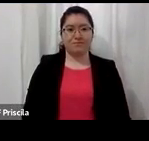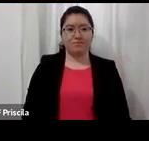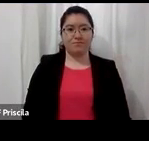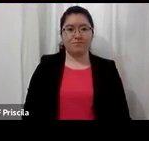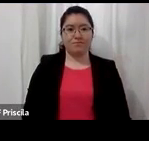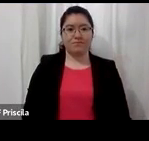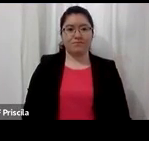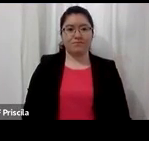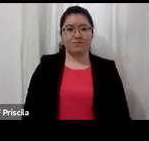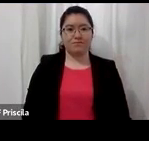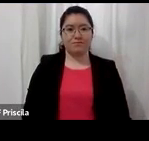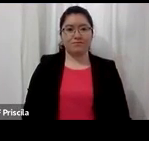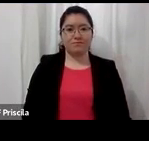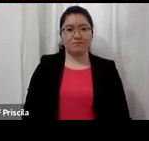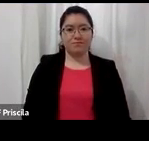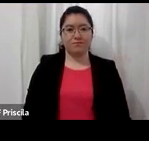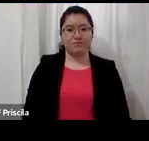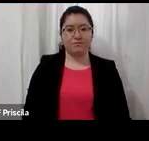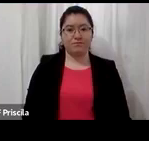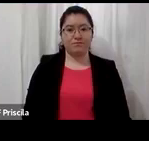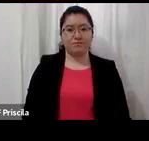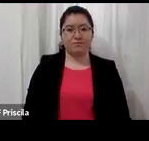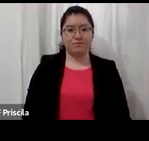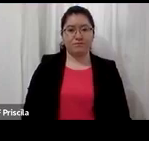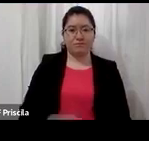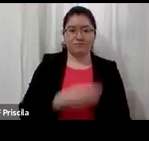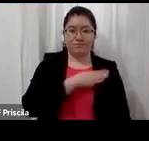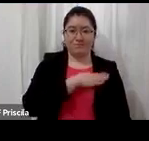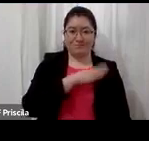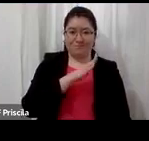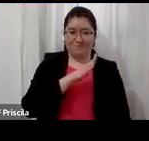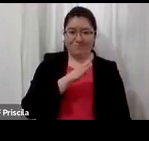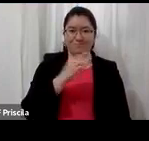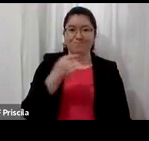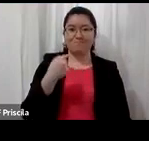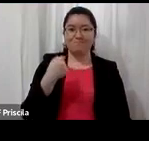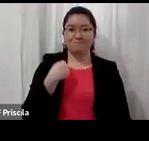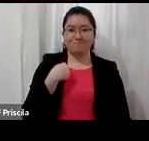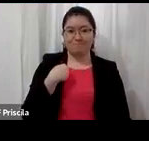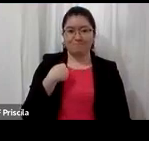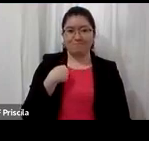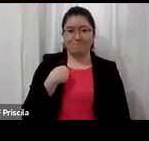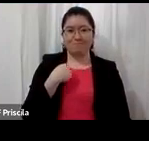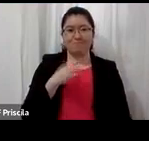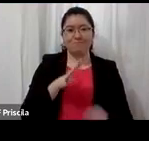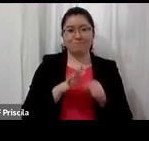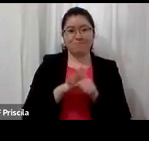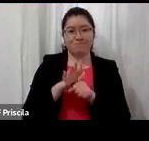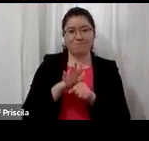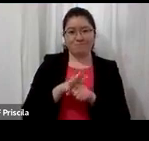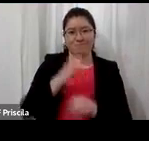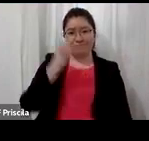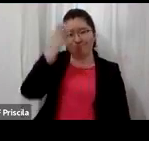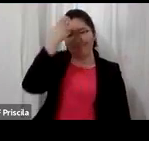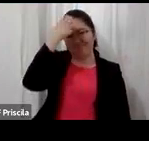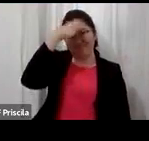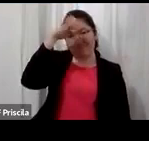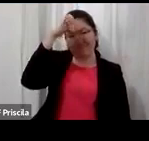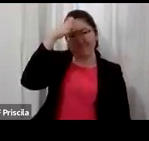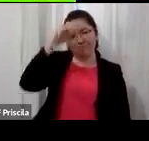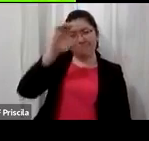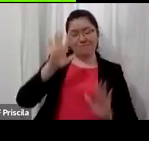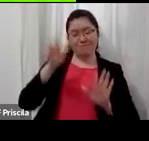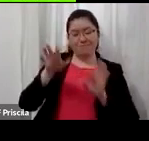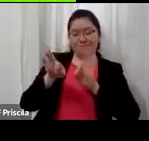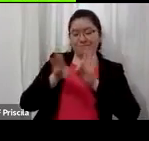Muchas gracias. Bueno, yo desde la experiencia que tenemos trabajando en